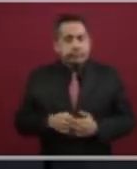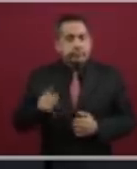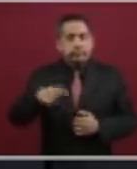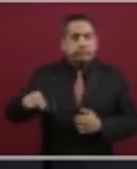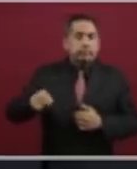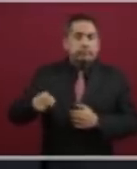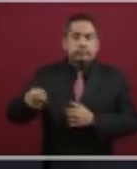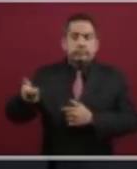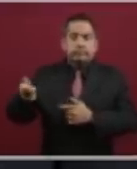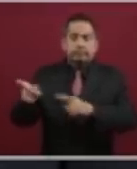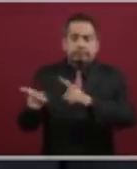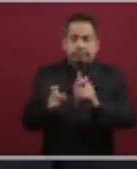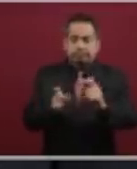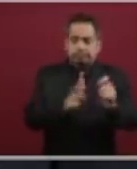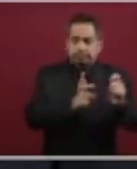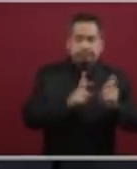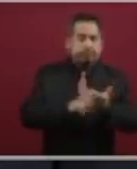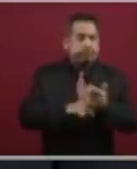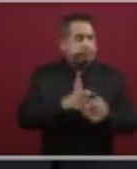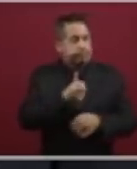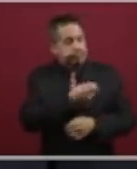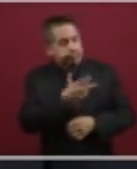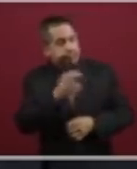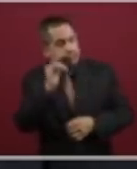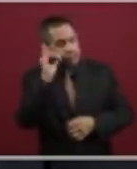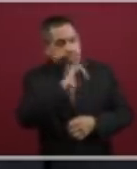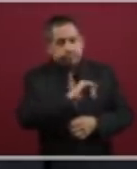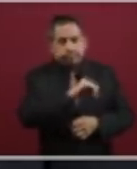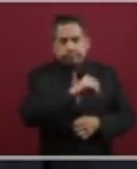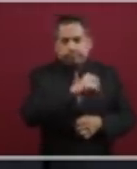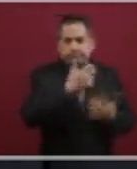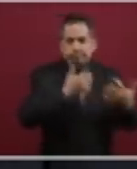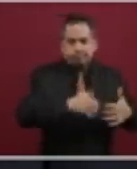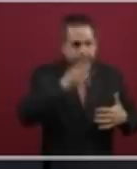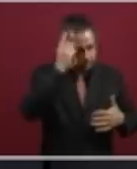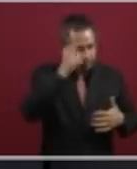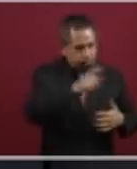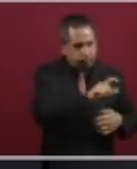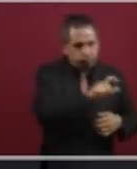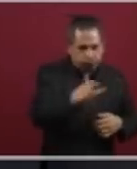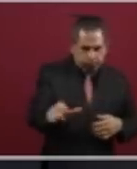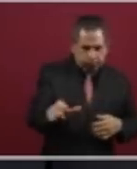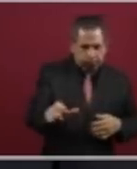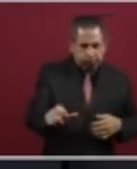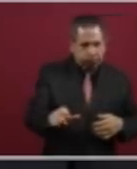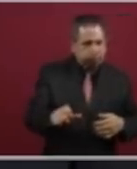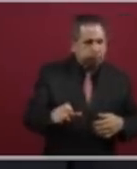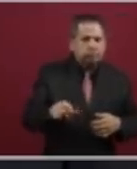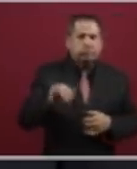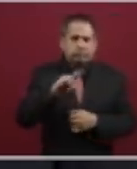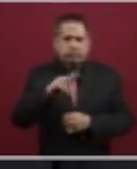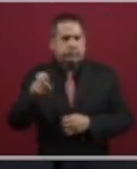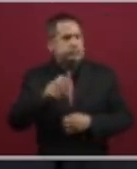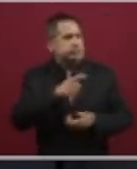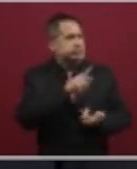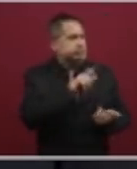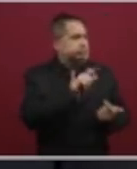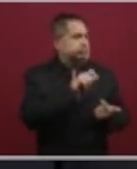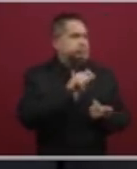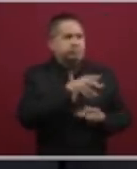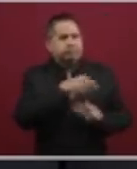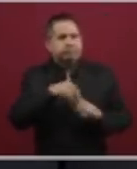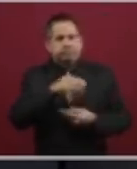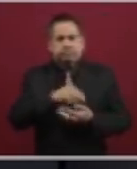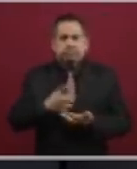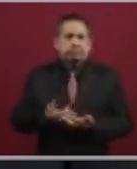cuotas, es decir, con los ingresos propios del seguro, y tiene